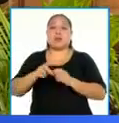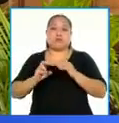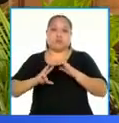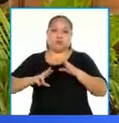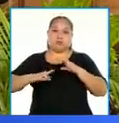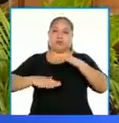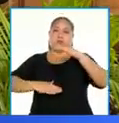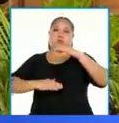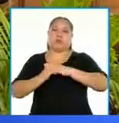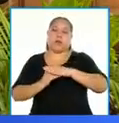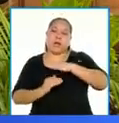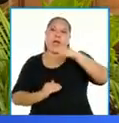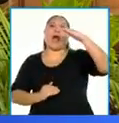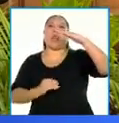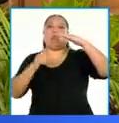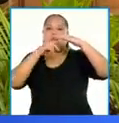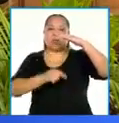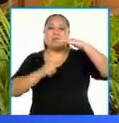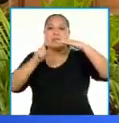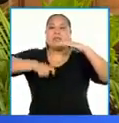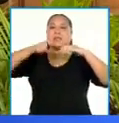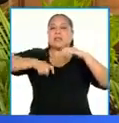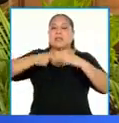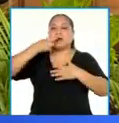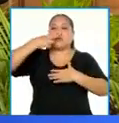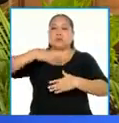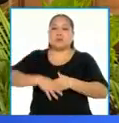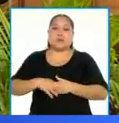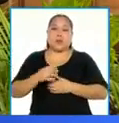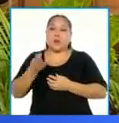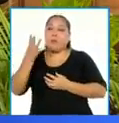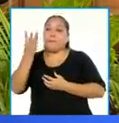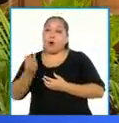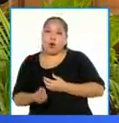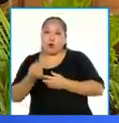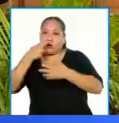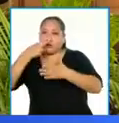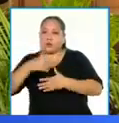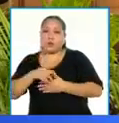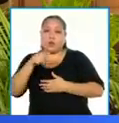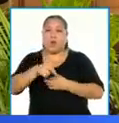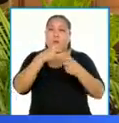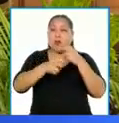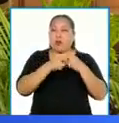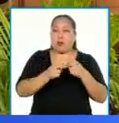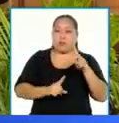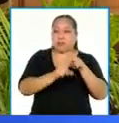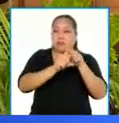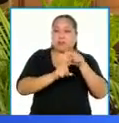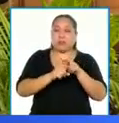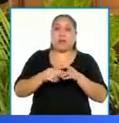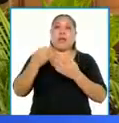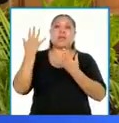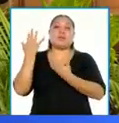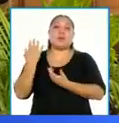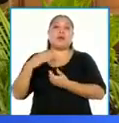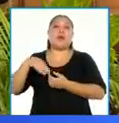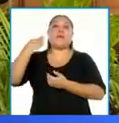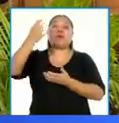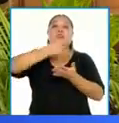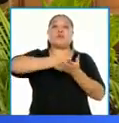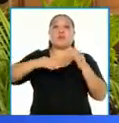una oferta reducida, que es lo que ha generado toda esta situación, que esperemos que a partir de la próxima semana